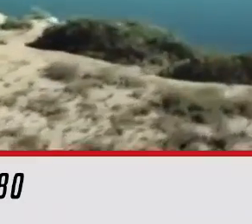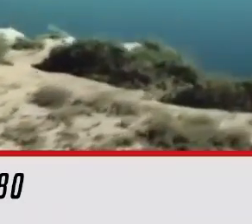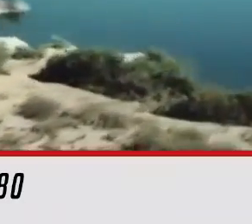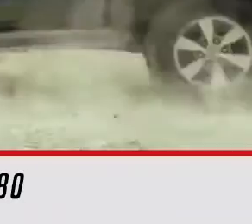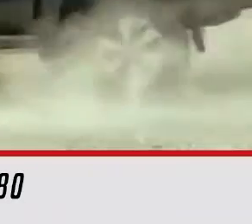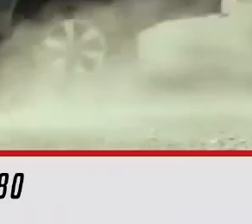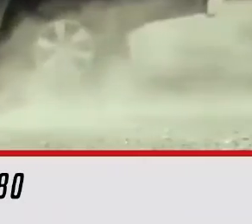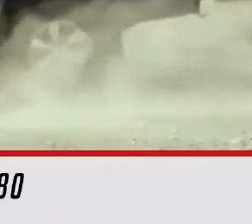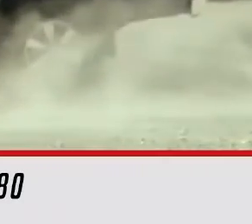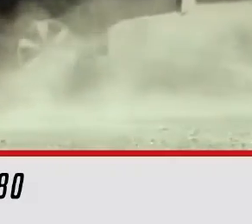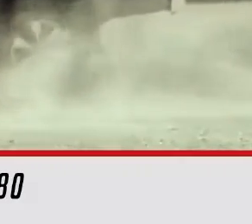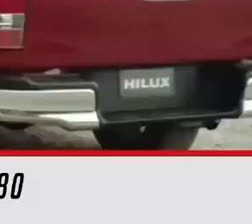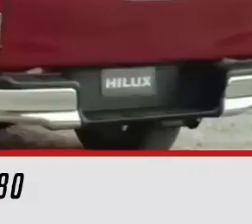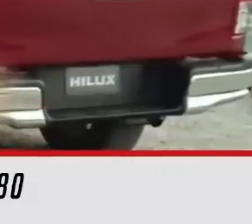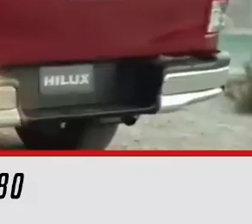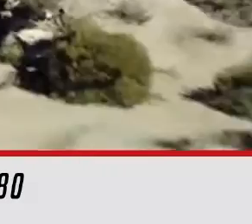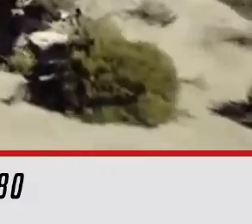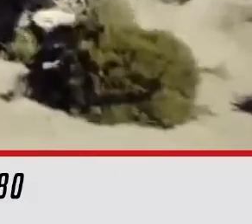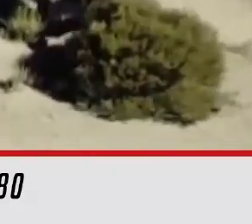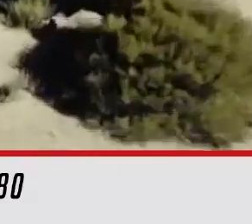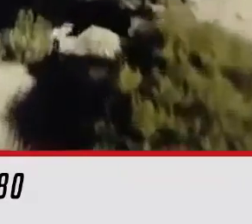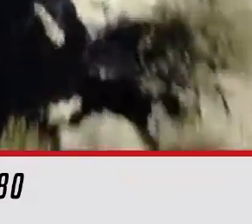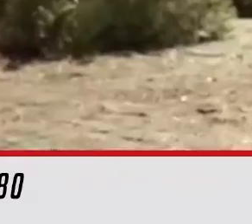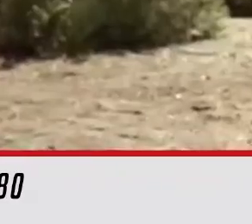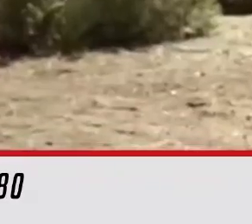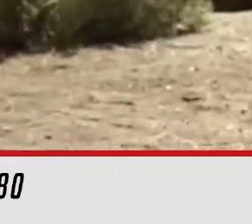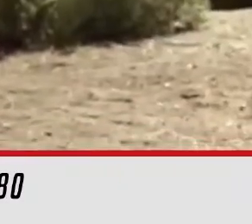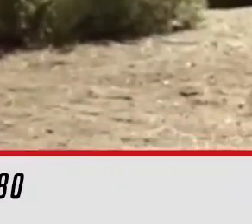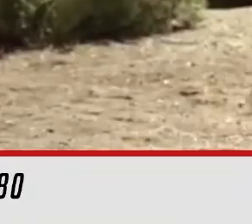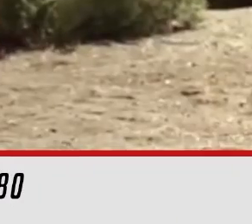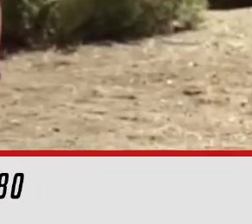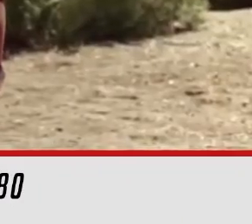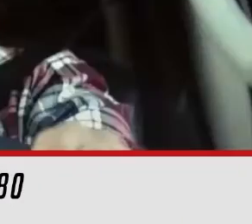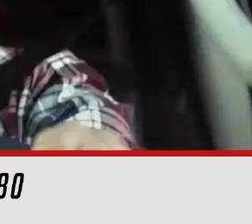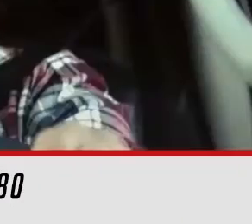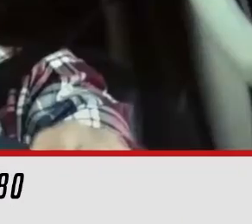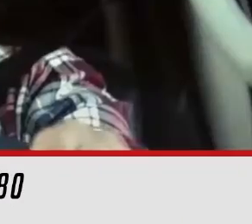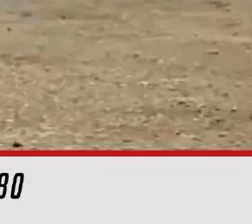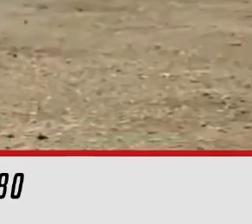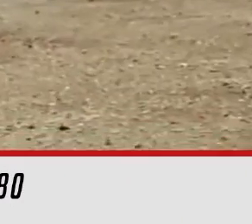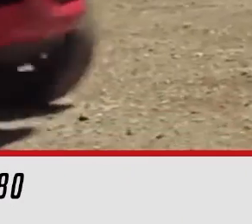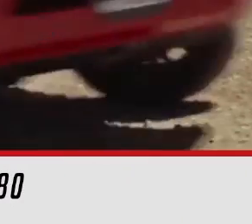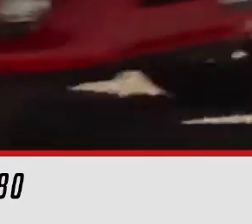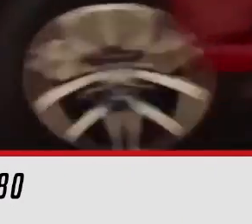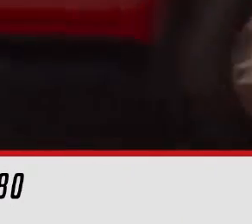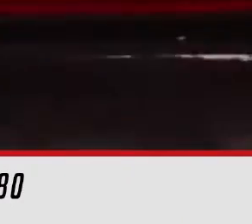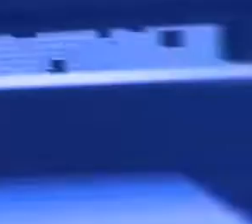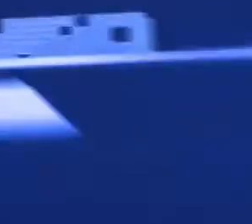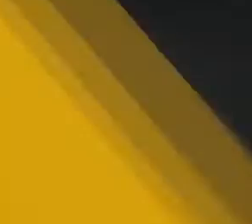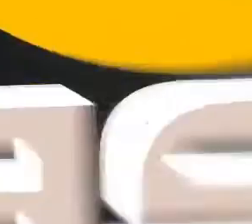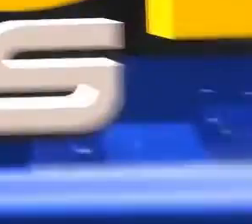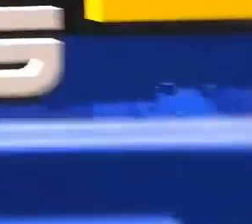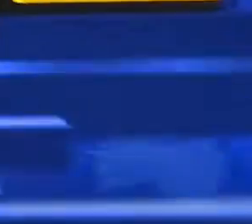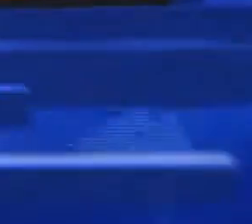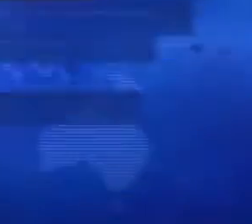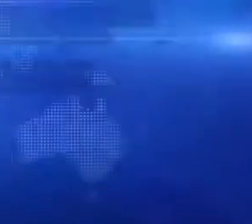puede superar a otra Hilux. Ven y conoce la nueva Hilux en San Autos Motors.